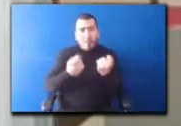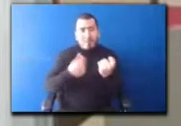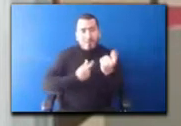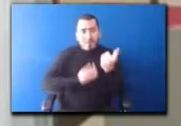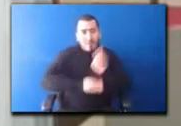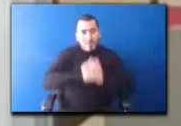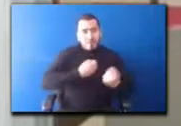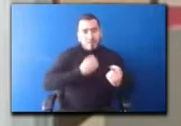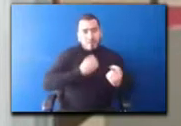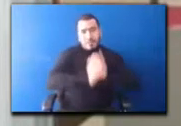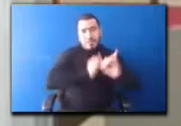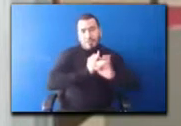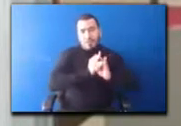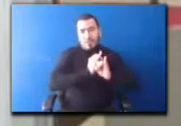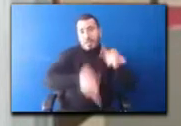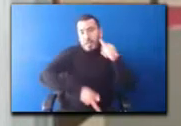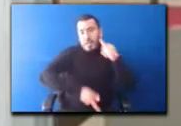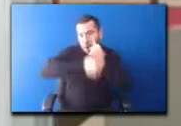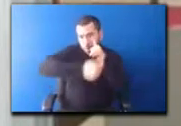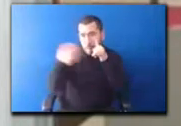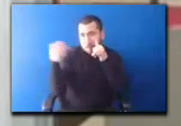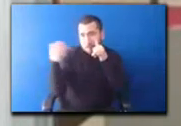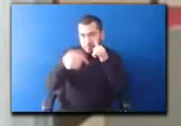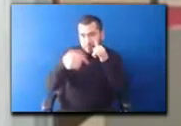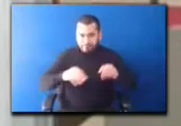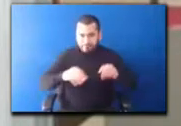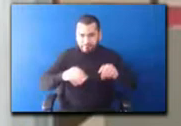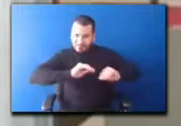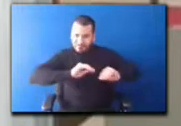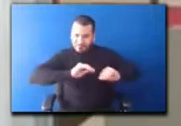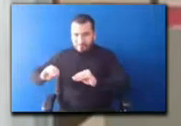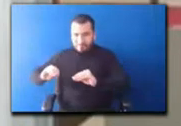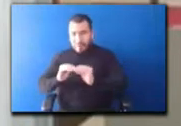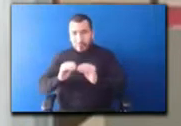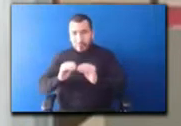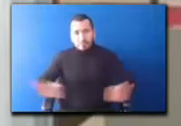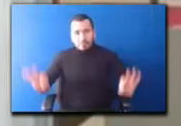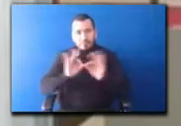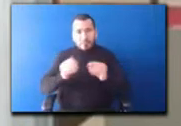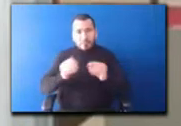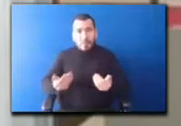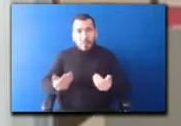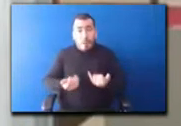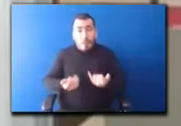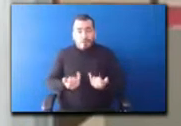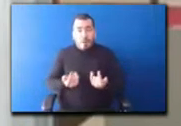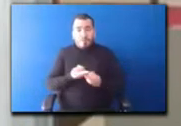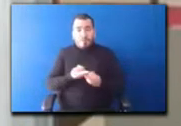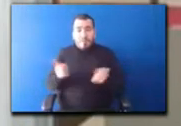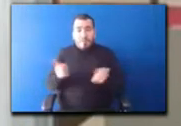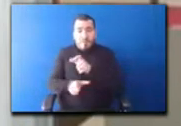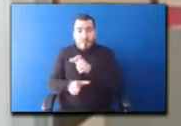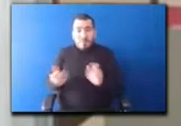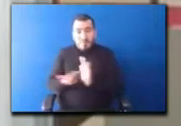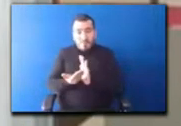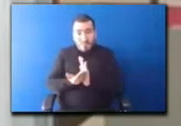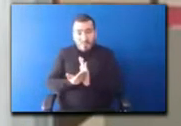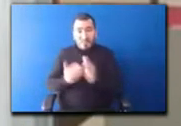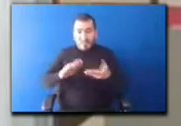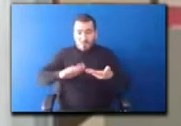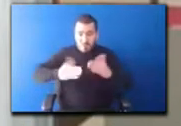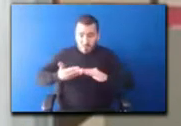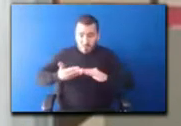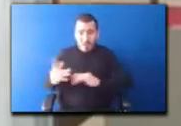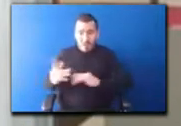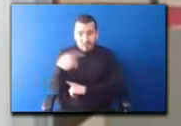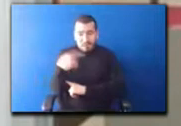economía. Por lo cual, y al ver esta oportunidad, cobra relevancia para nuestros estudiantes y comunidad en general, sus palabras